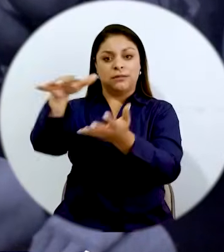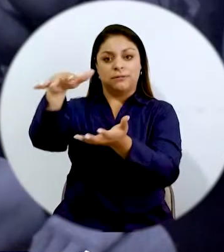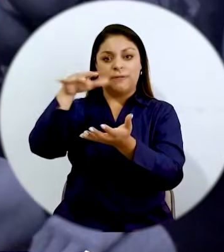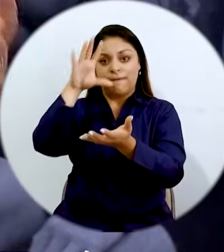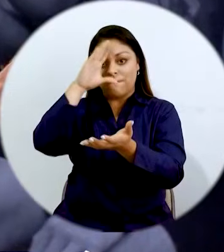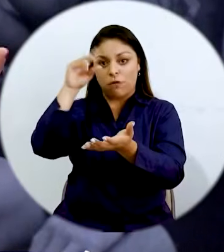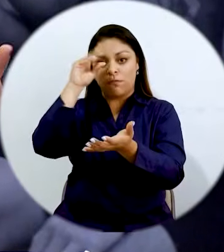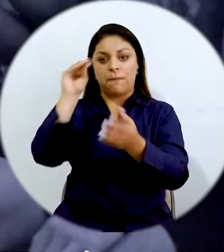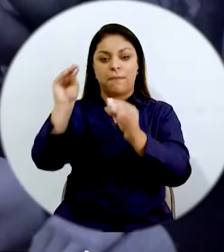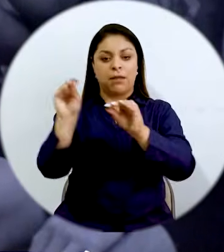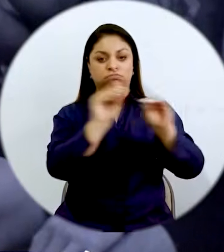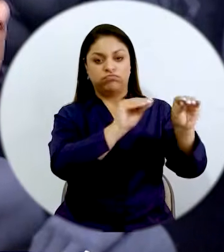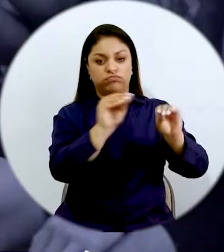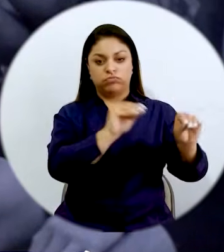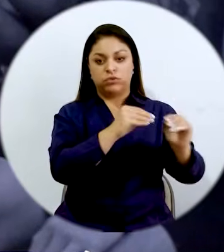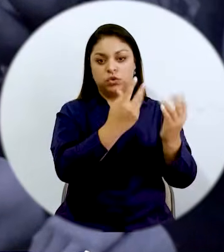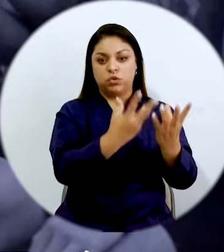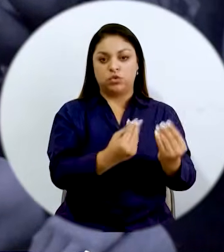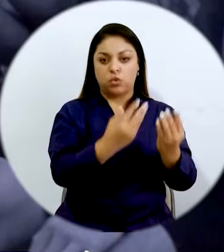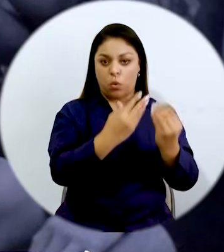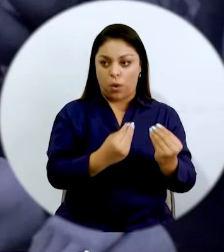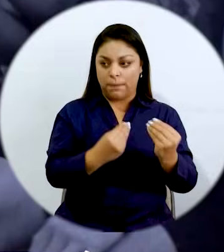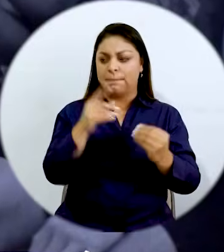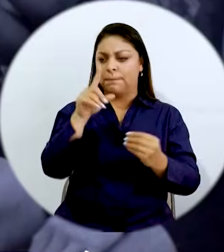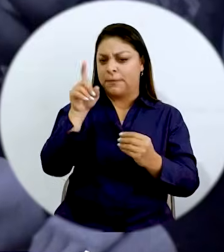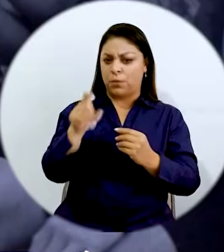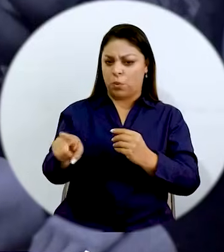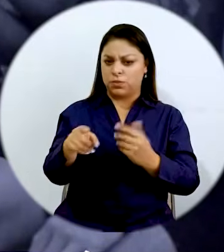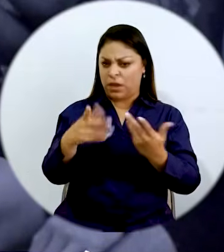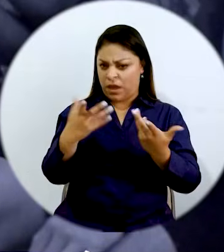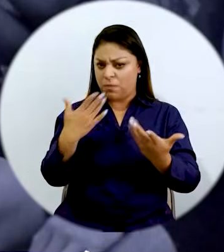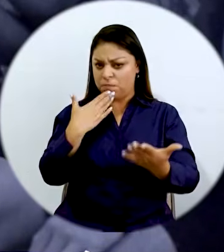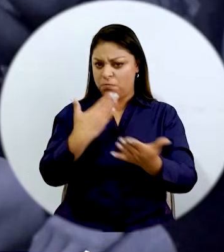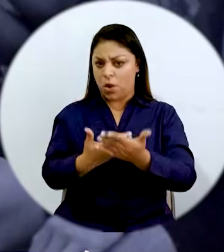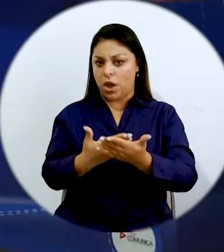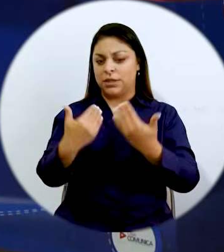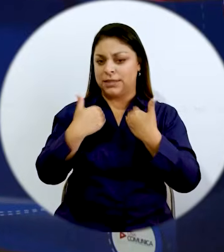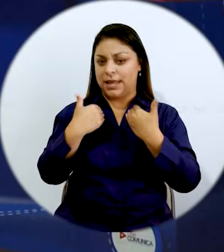puede ser para una finca tener acceso a esta información y no tenerla?